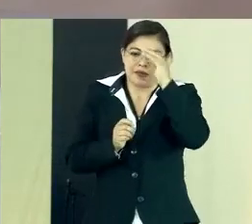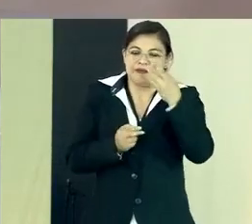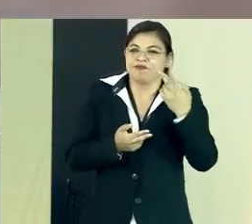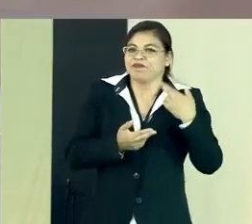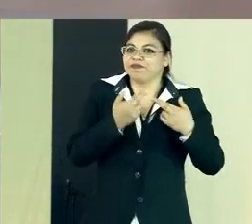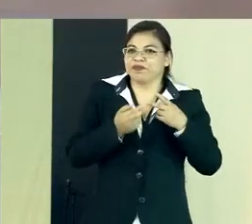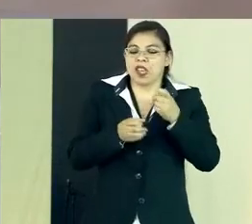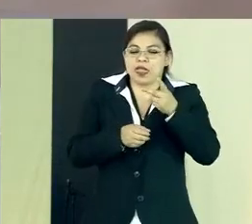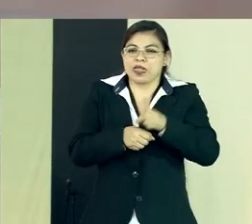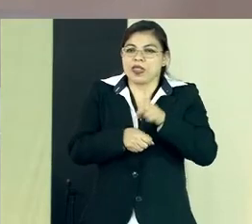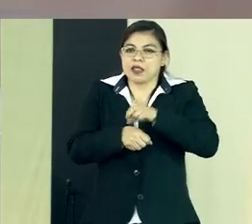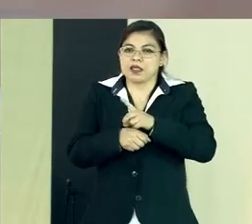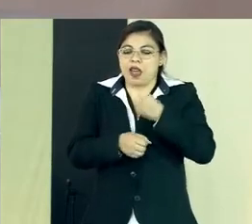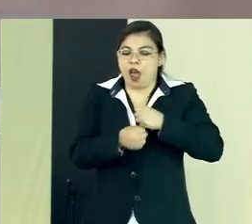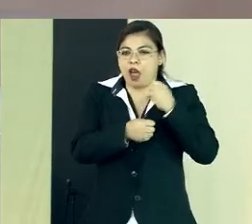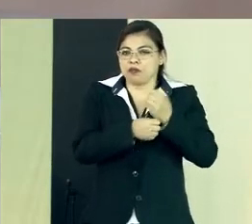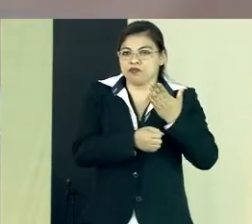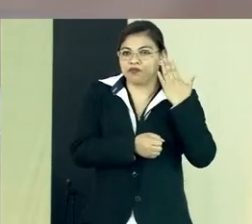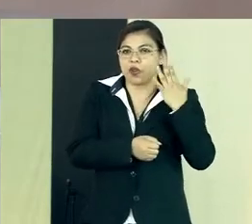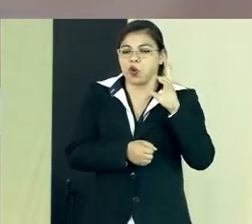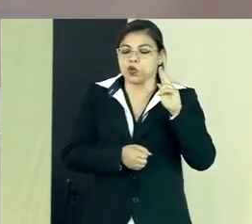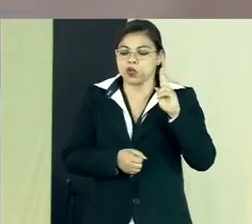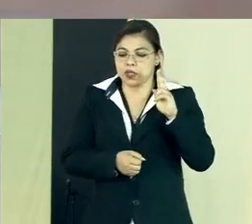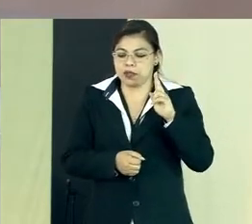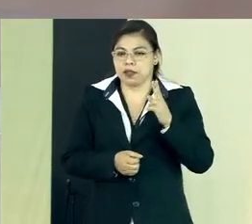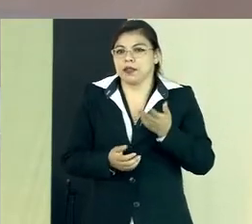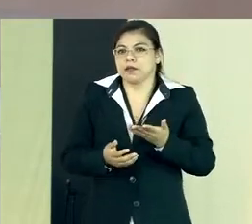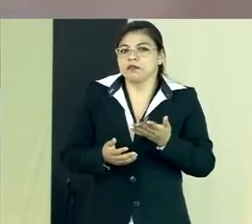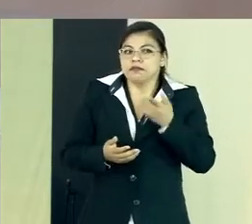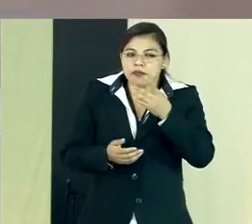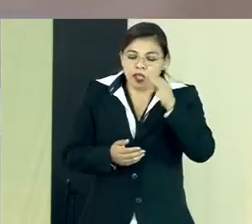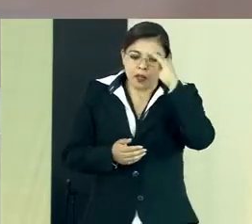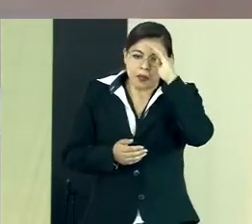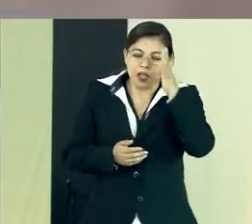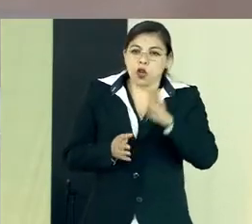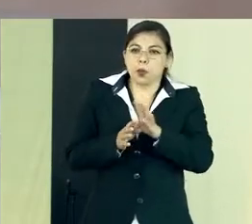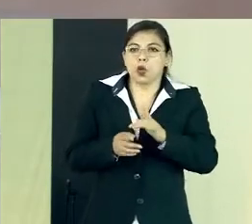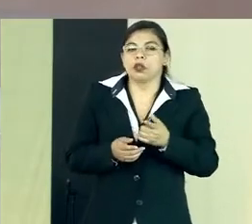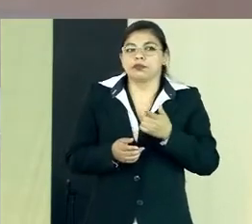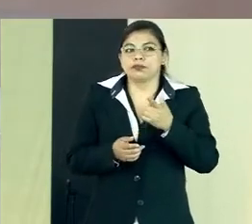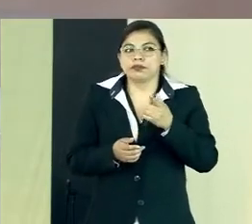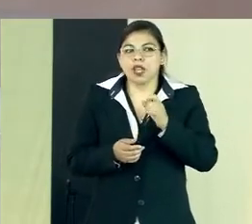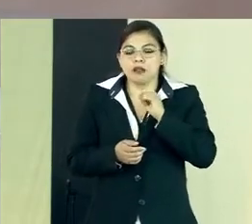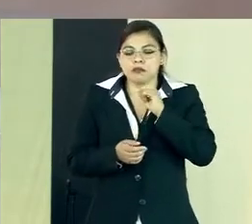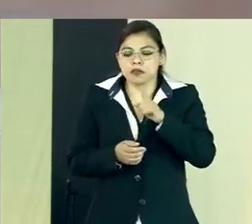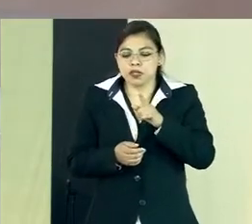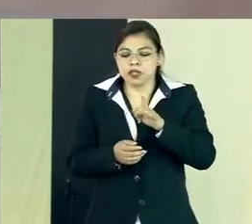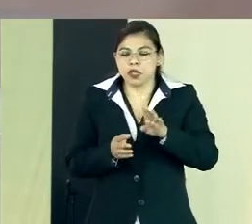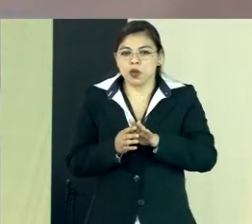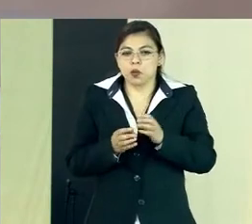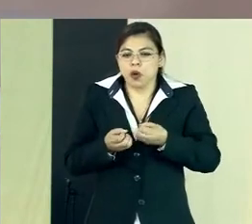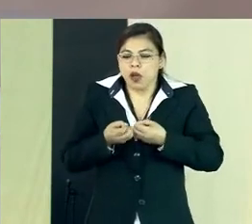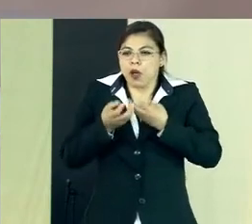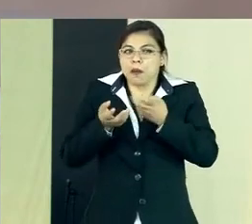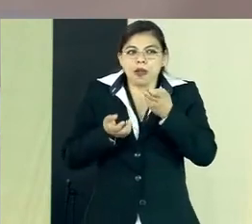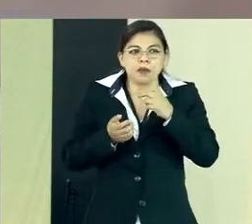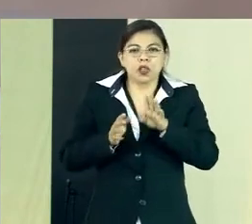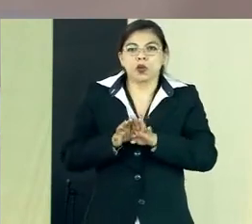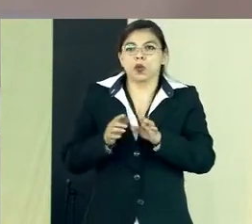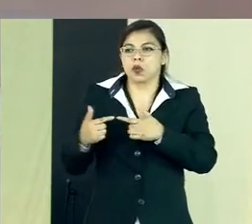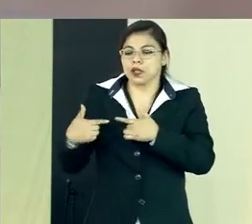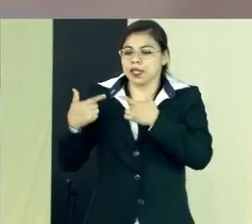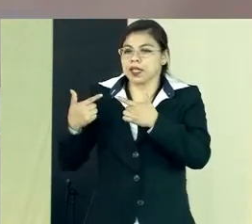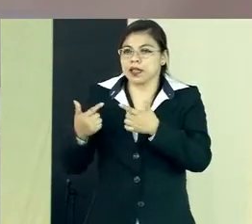desde los años 80 que también acompaña al neoliberalismo a la avidez por la generación